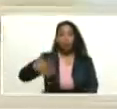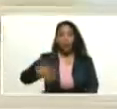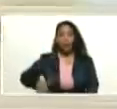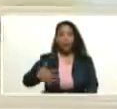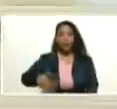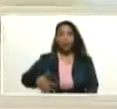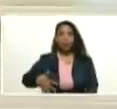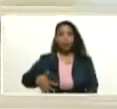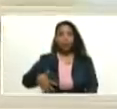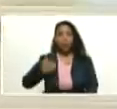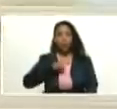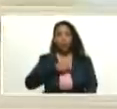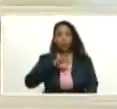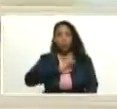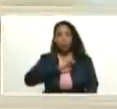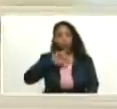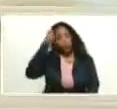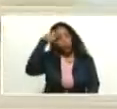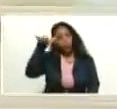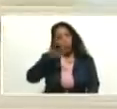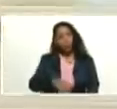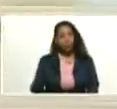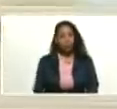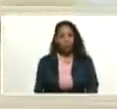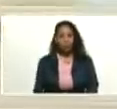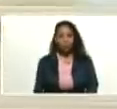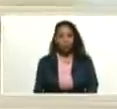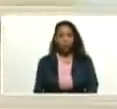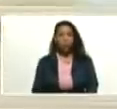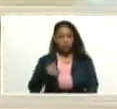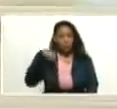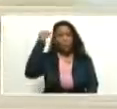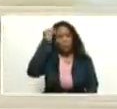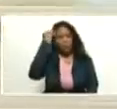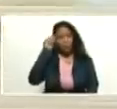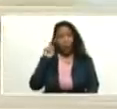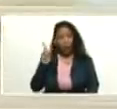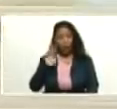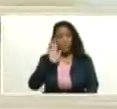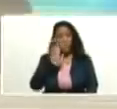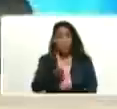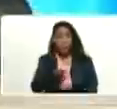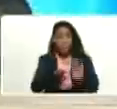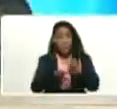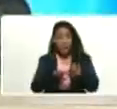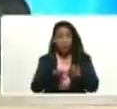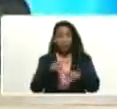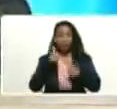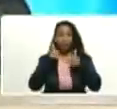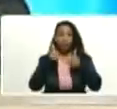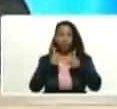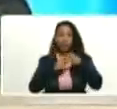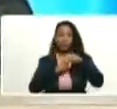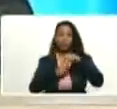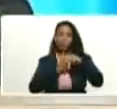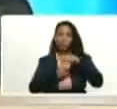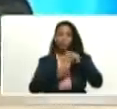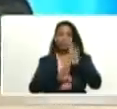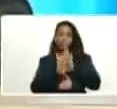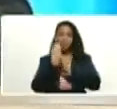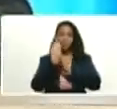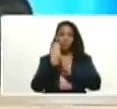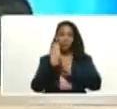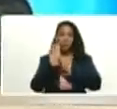de nuestro pueblo. Así que creo que es un paso favorable, bastante completo el documento